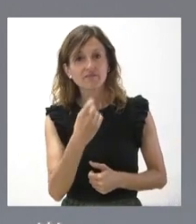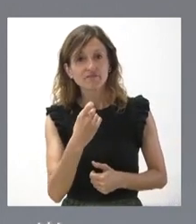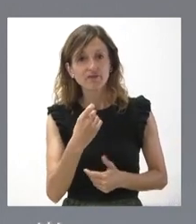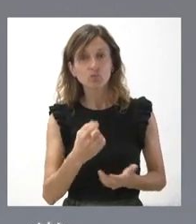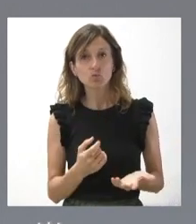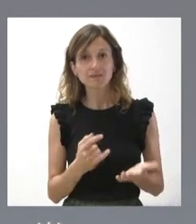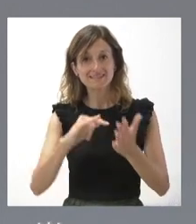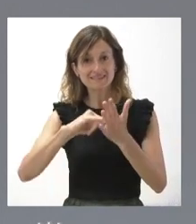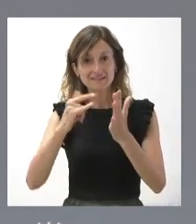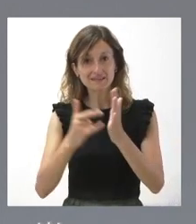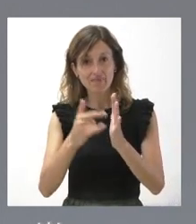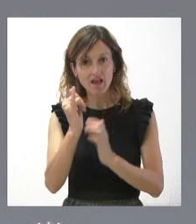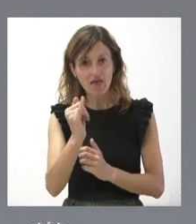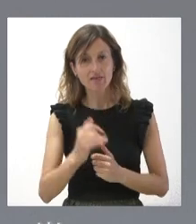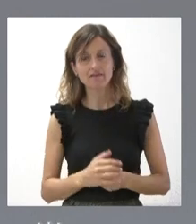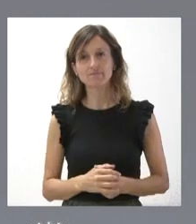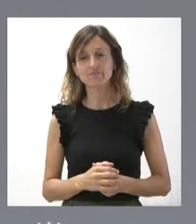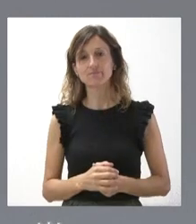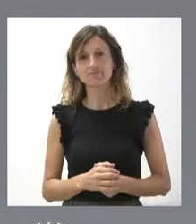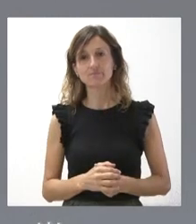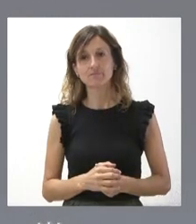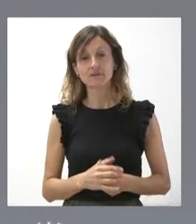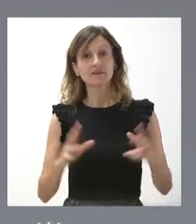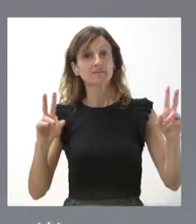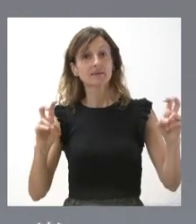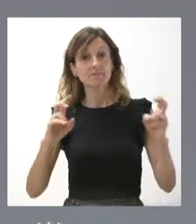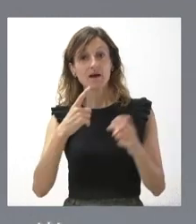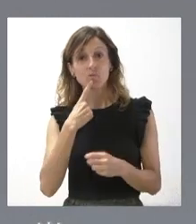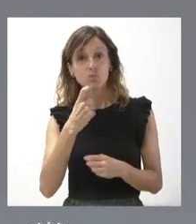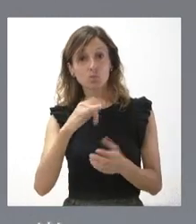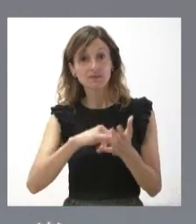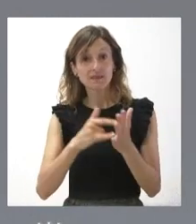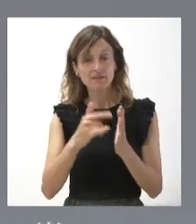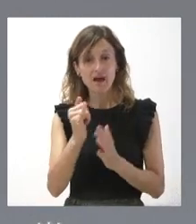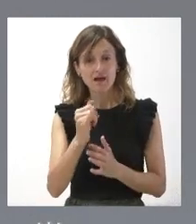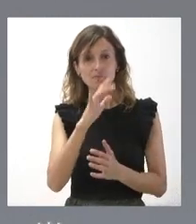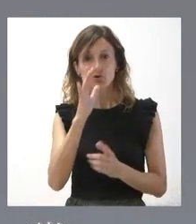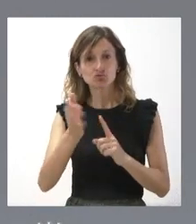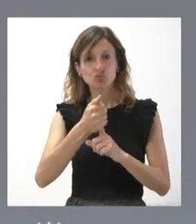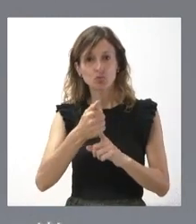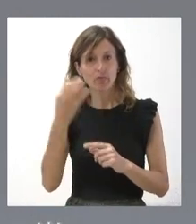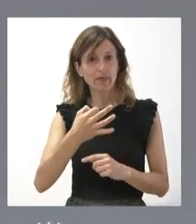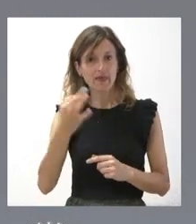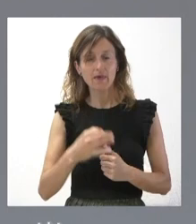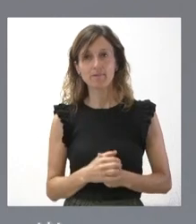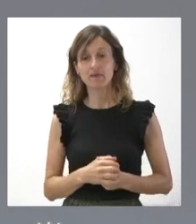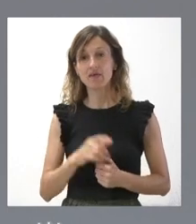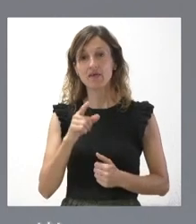hay dificultades técnicas, y las dificultades técnicas existen y hay que solventarlas, y eso